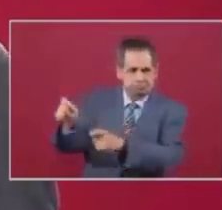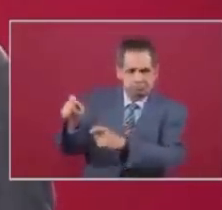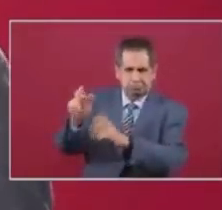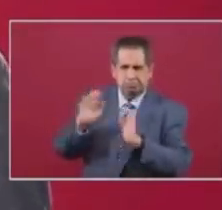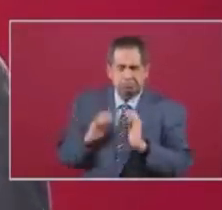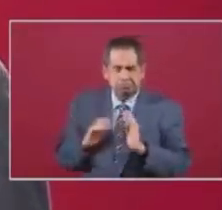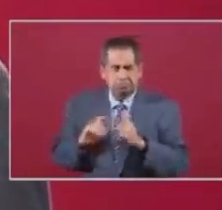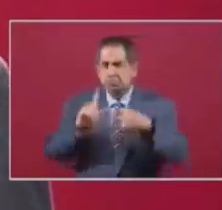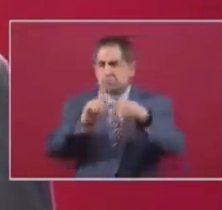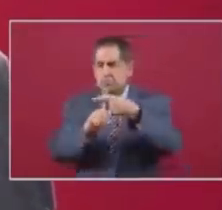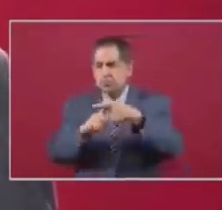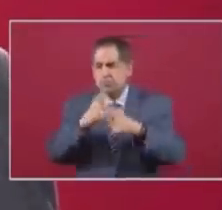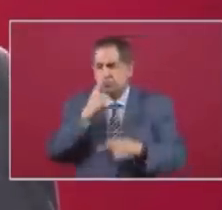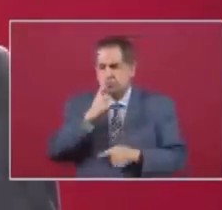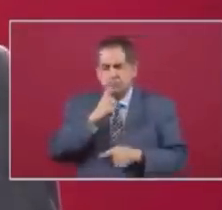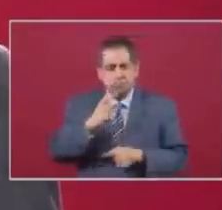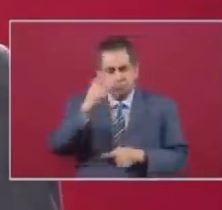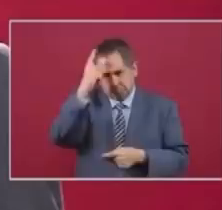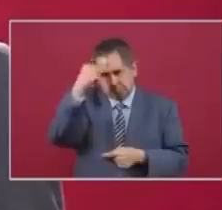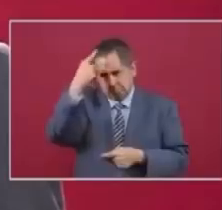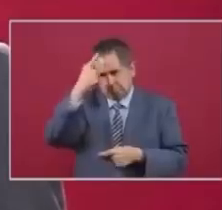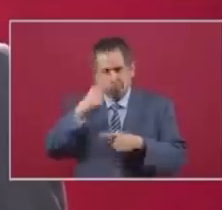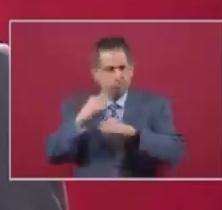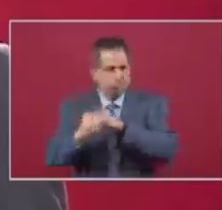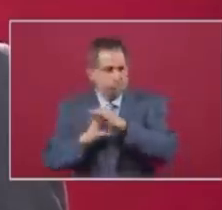y a la Cruz Roja